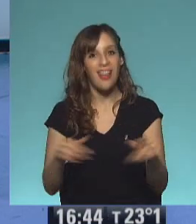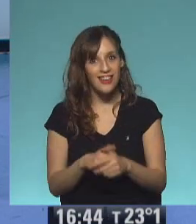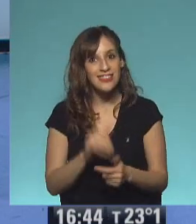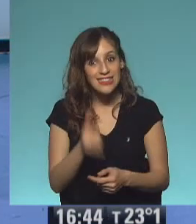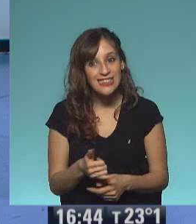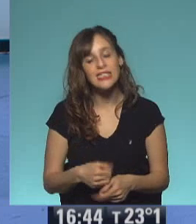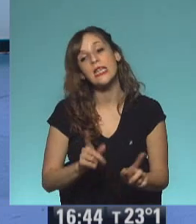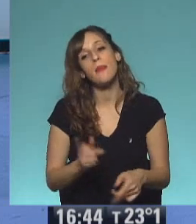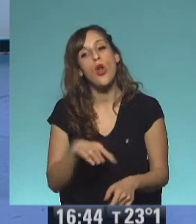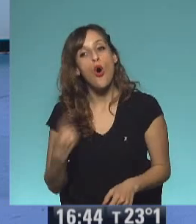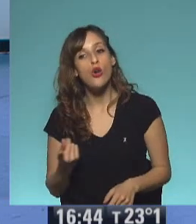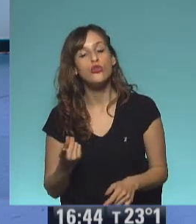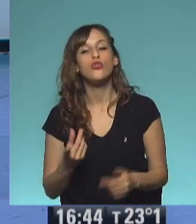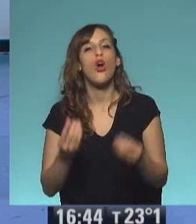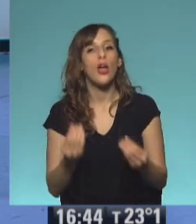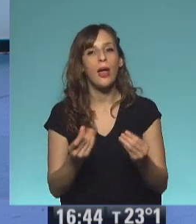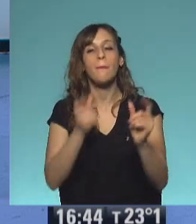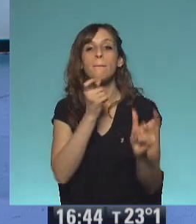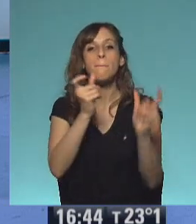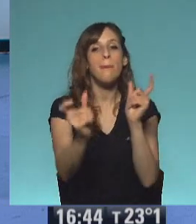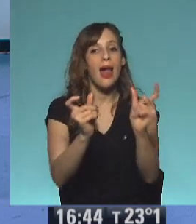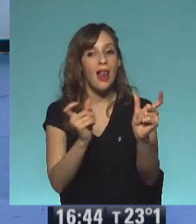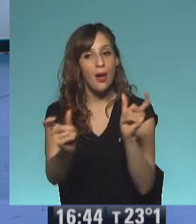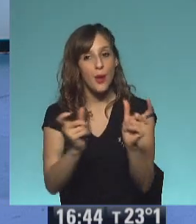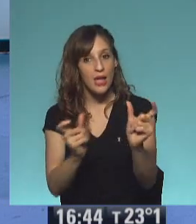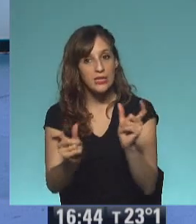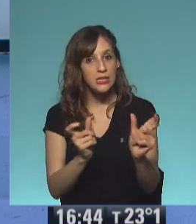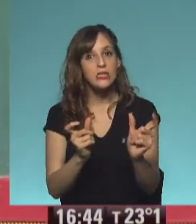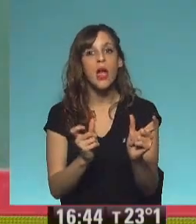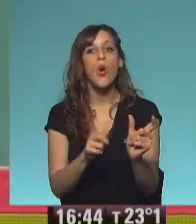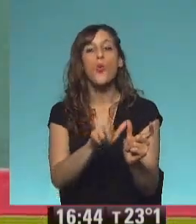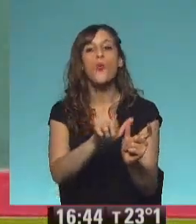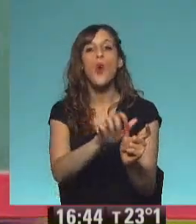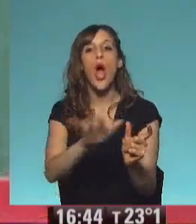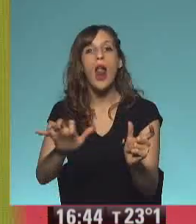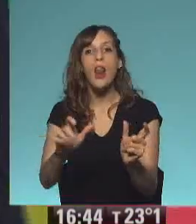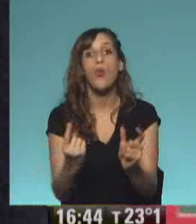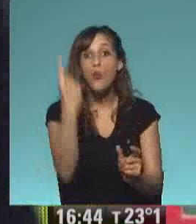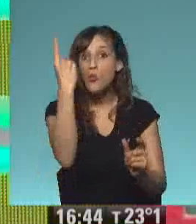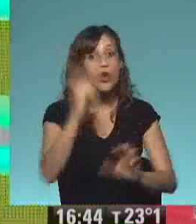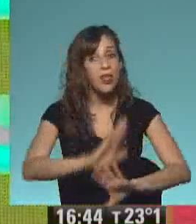canción que todas las palabras tienen una sola vocal ahí está